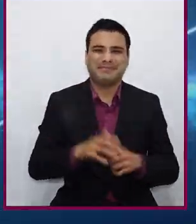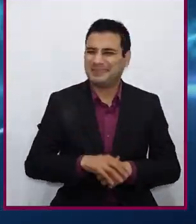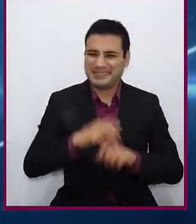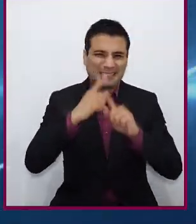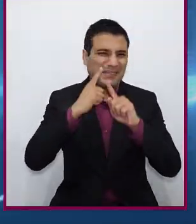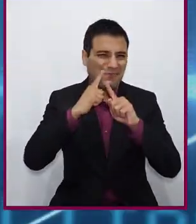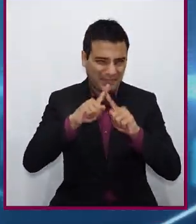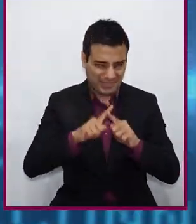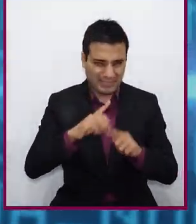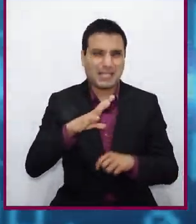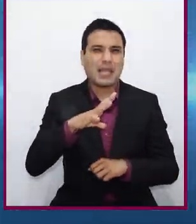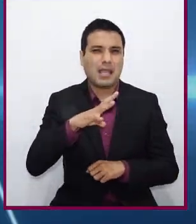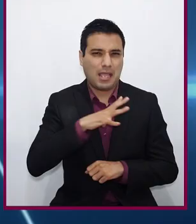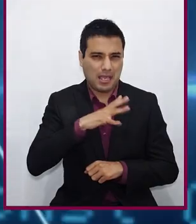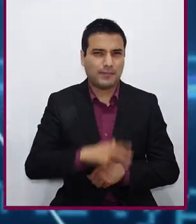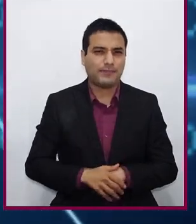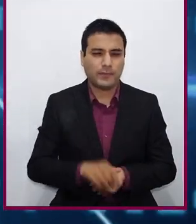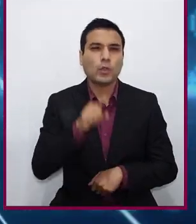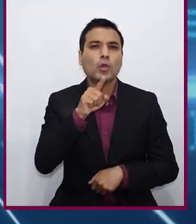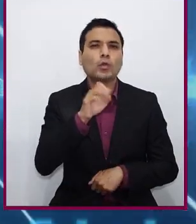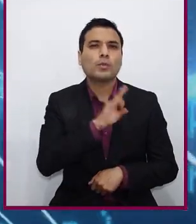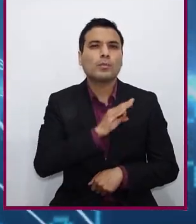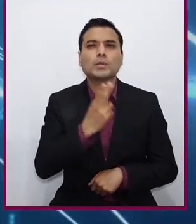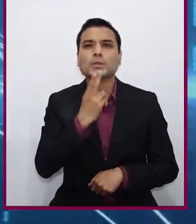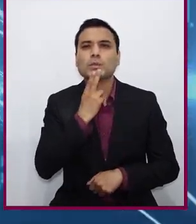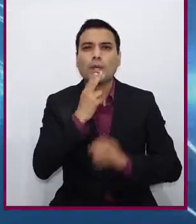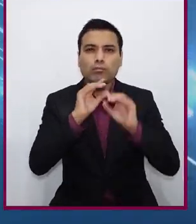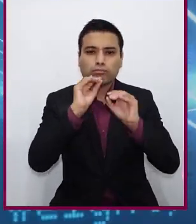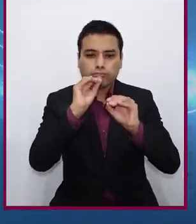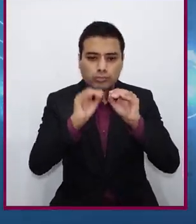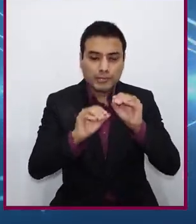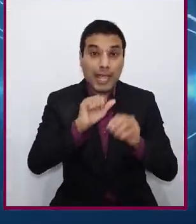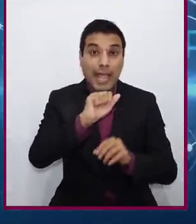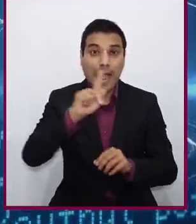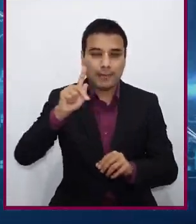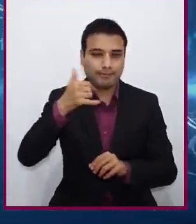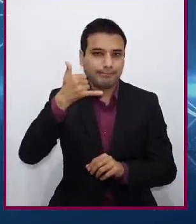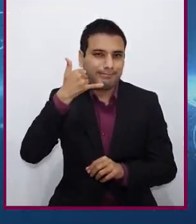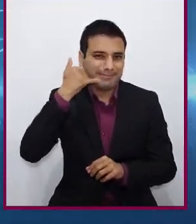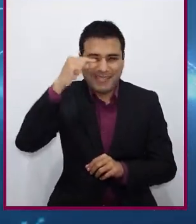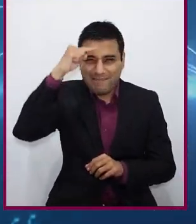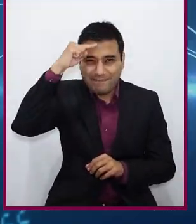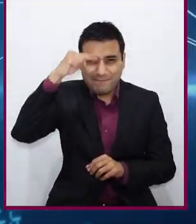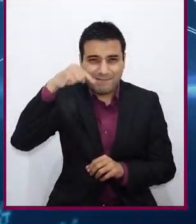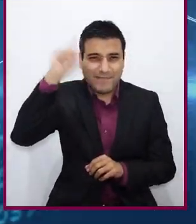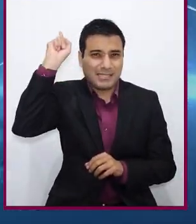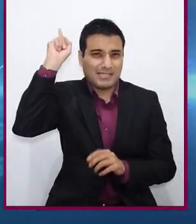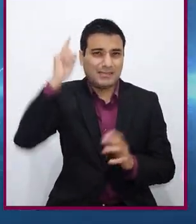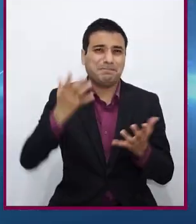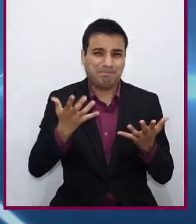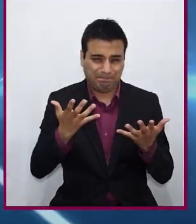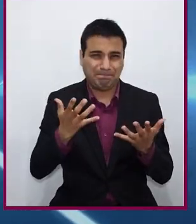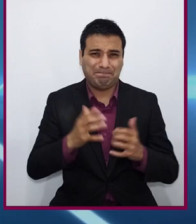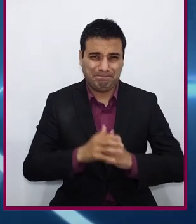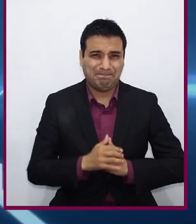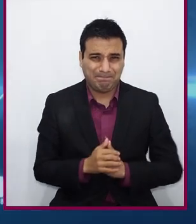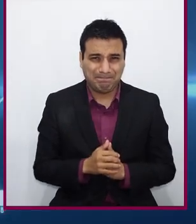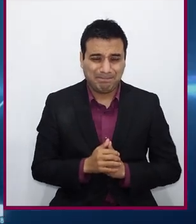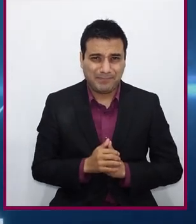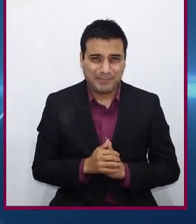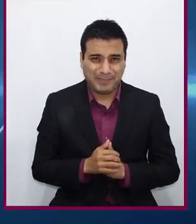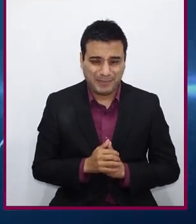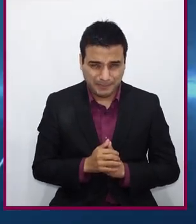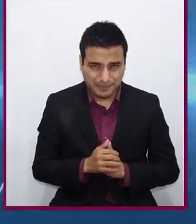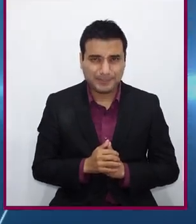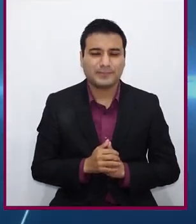móviles de formación siga usando opciones para seleccionar la cantidad de dispositivos y para unificar la apariencia